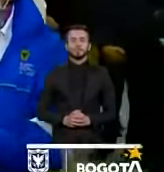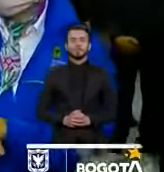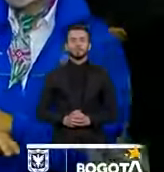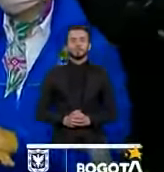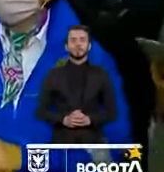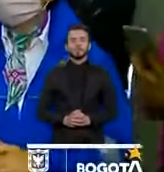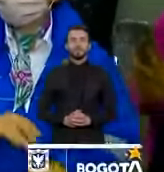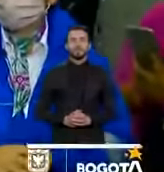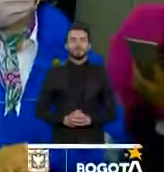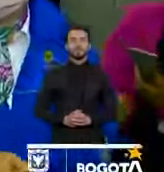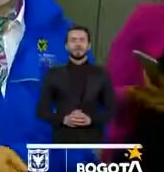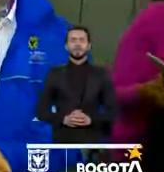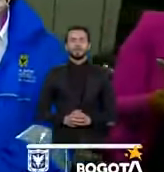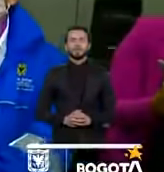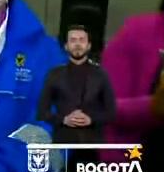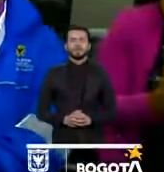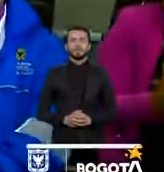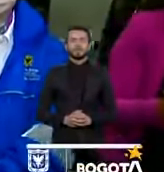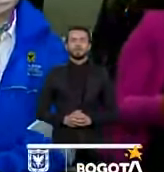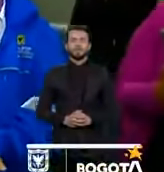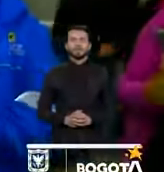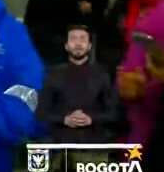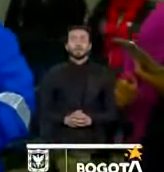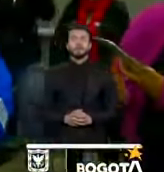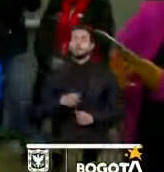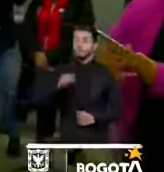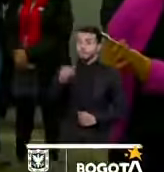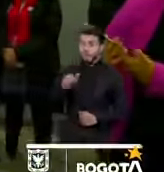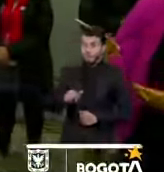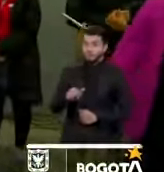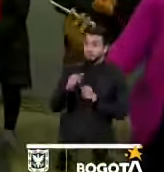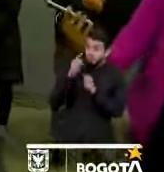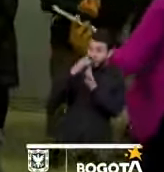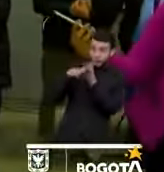Vamos a entrar a área hospitalaria. Esta ya es área hospitalaria.